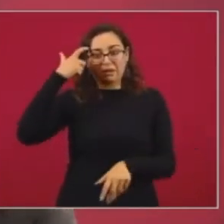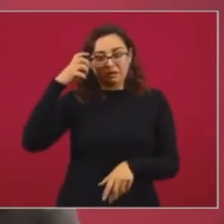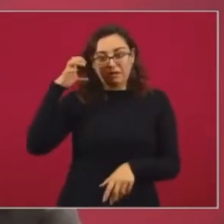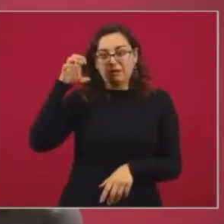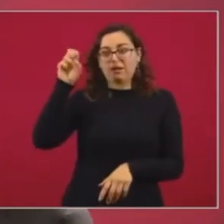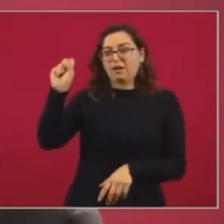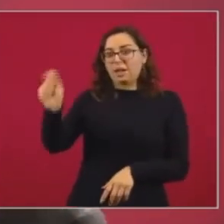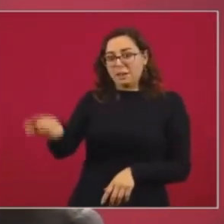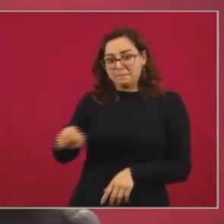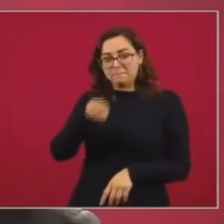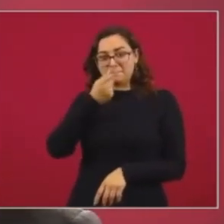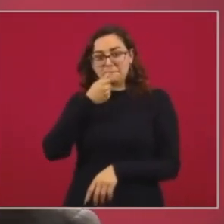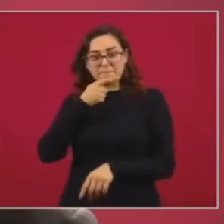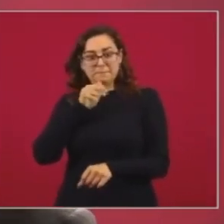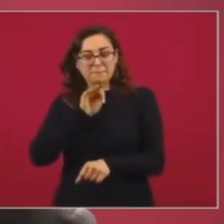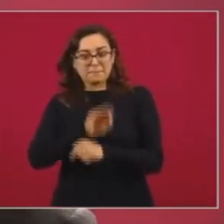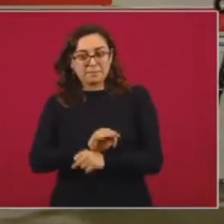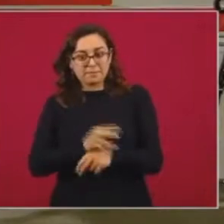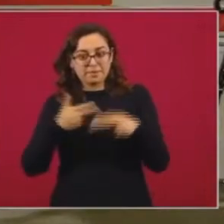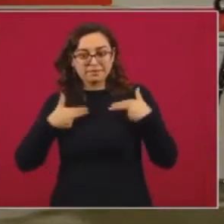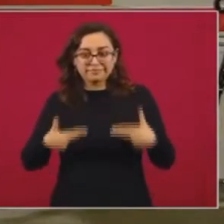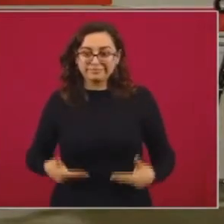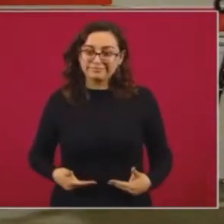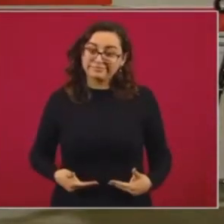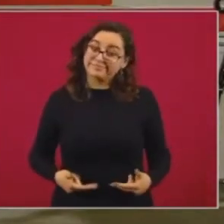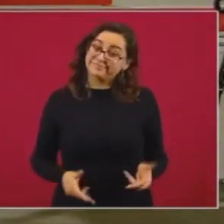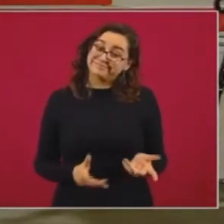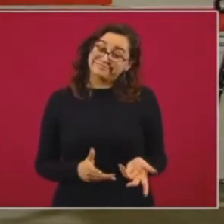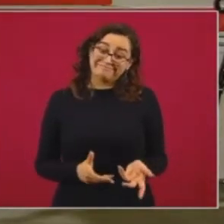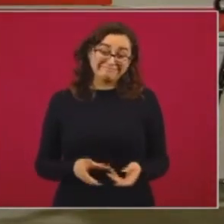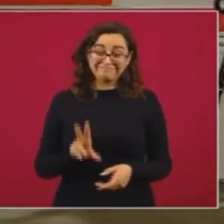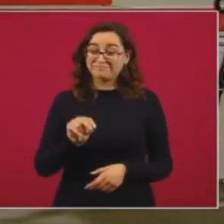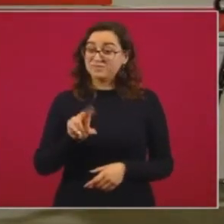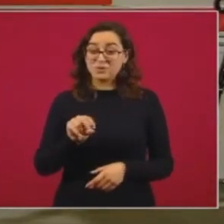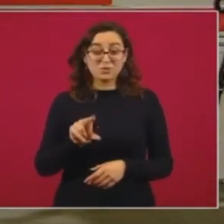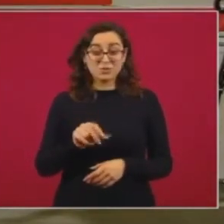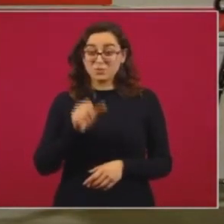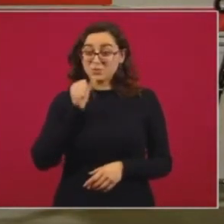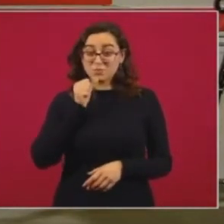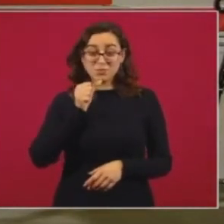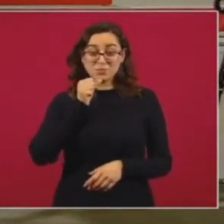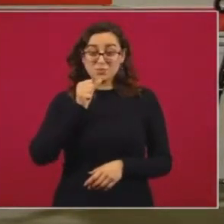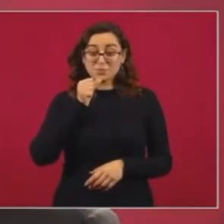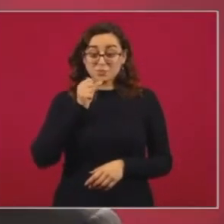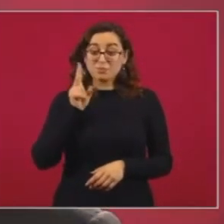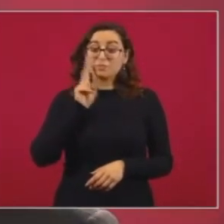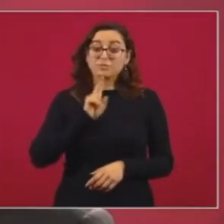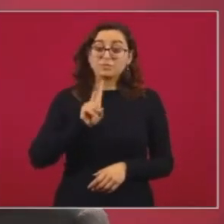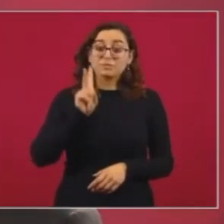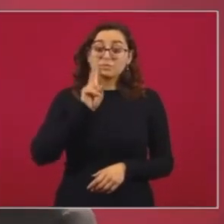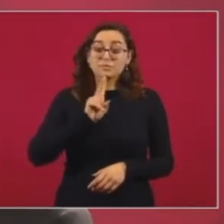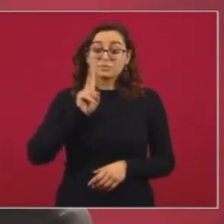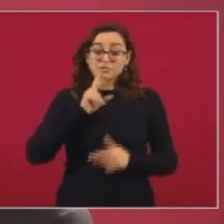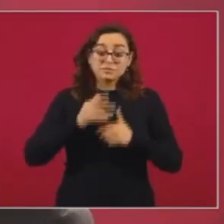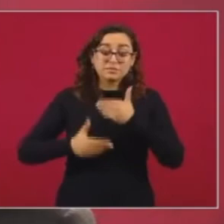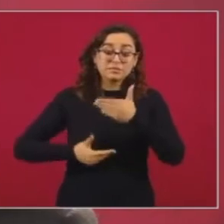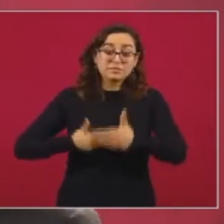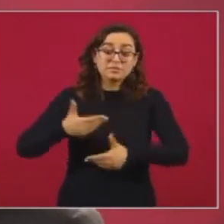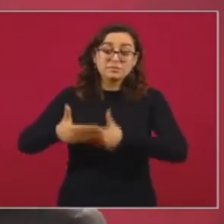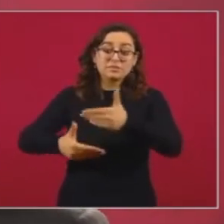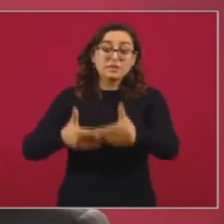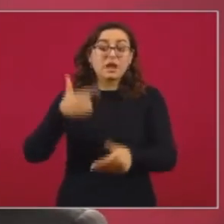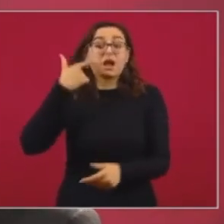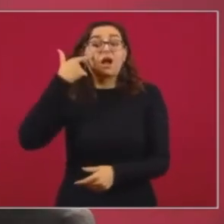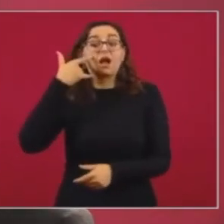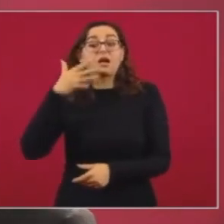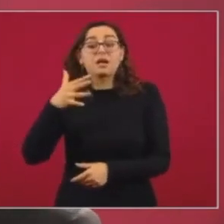un medicamento útil para prevenir COVID-19. No todavía. Está en una fase de experimentación